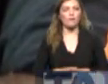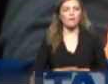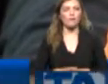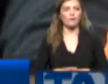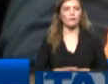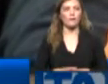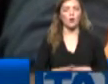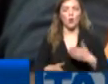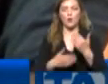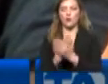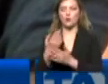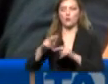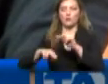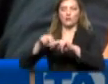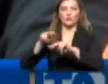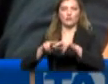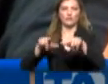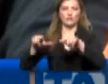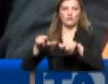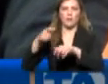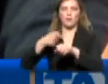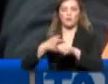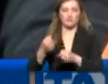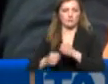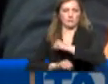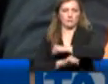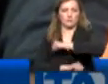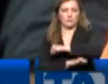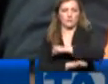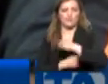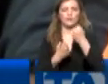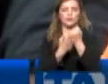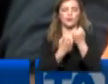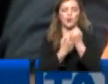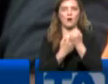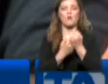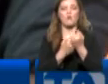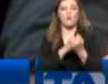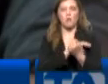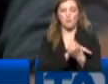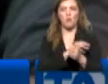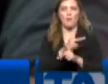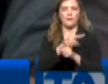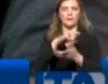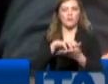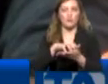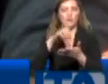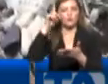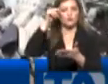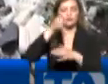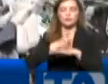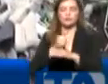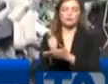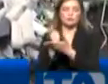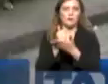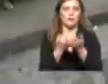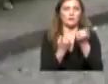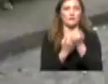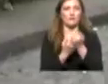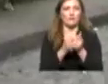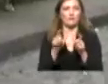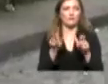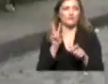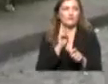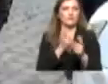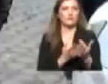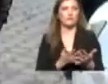un nuevo asentamiento, por el cual vamos a pedir el apoyo de los GAS en este trabajo, en coordinación con la gobernación. Los afectados